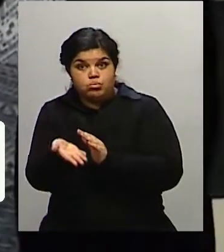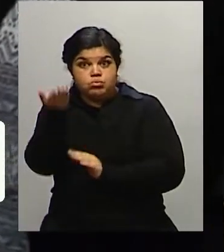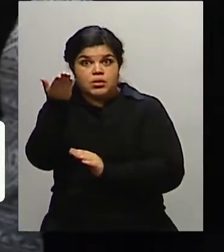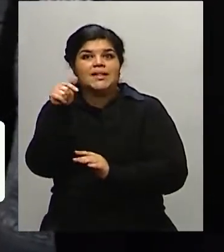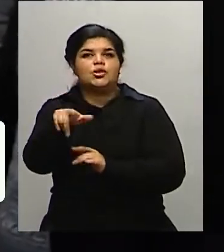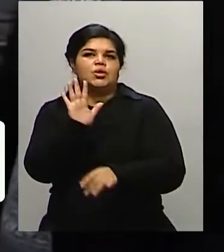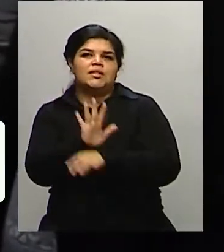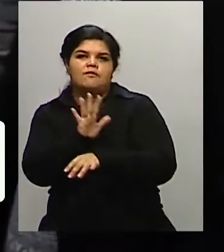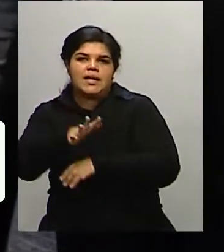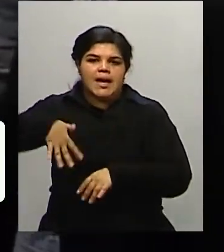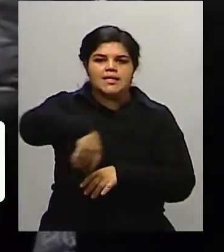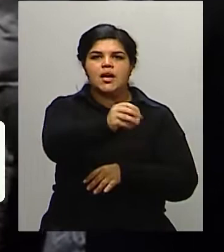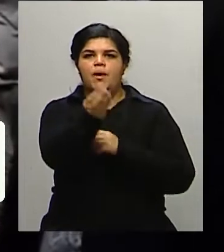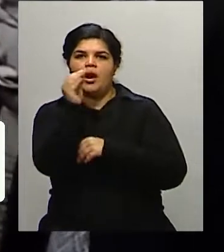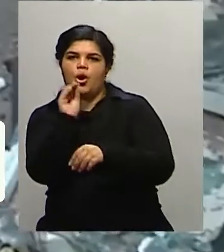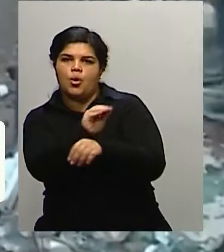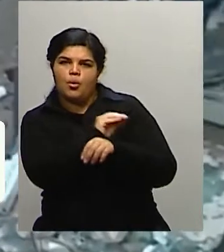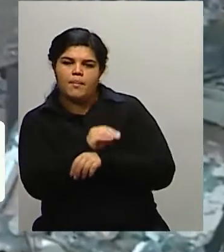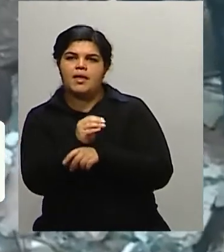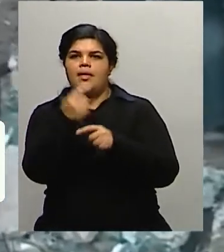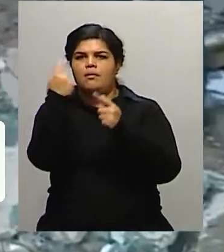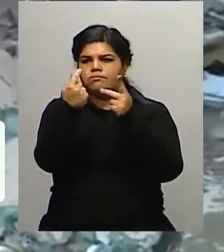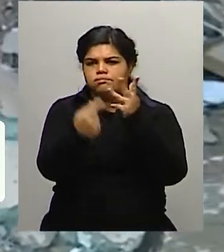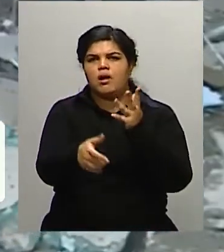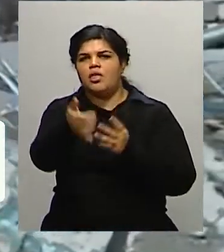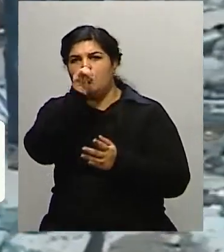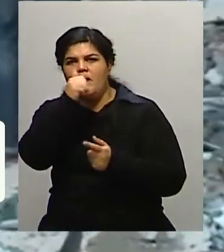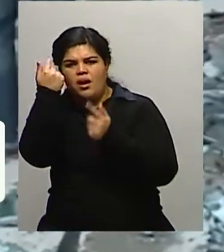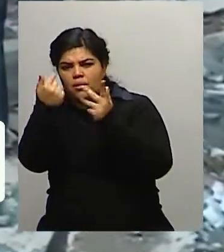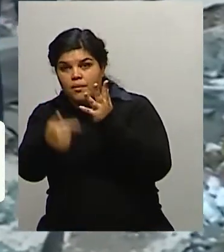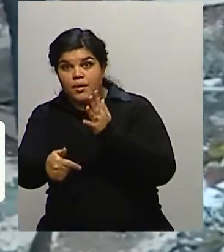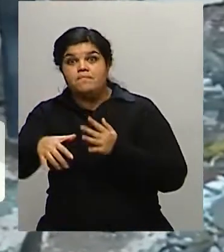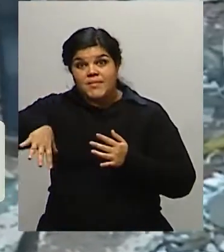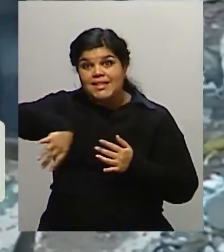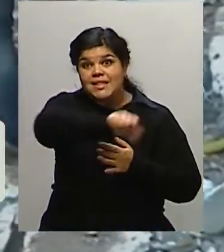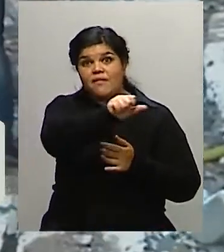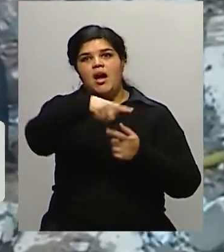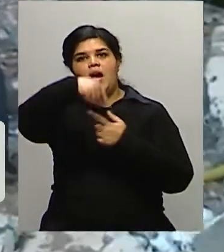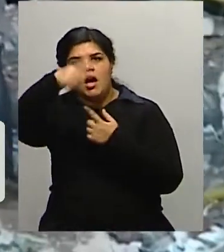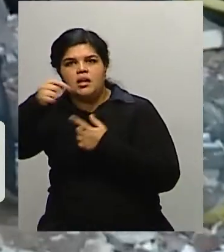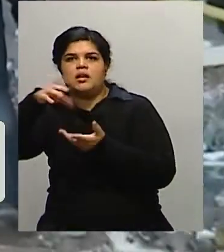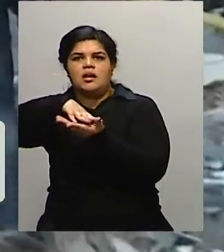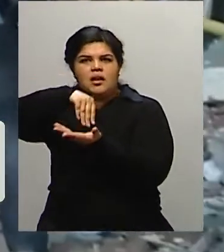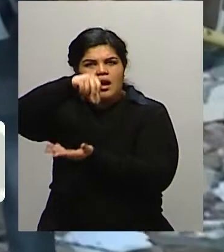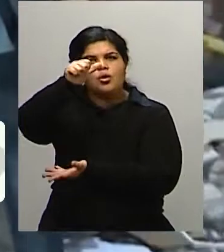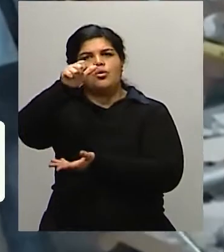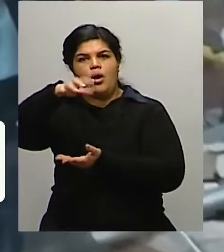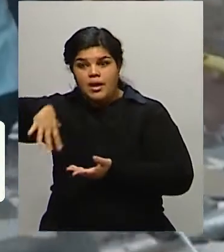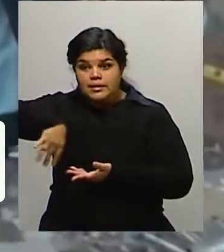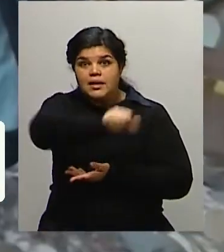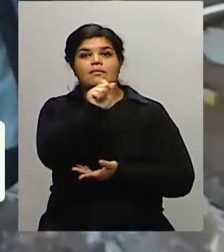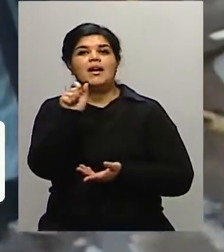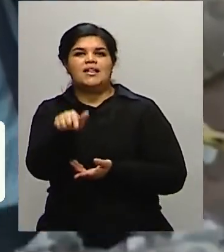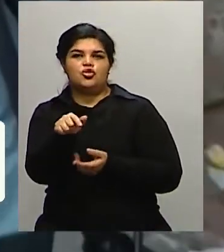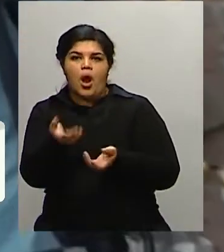transporte de básicamente de commodities, de cereales, pero también por el hecho de que el